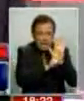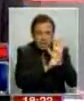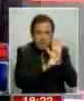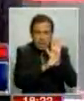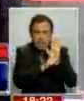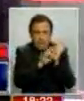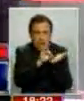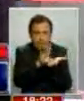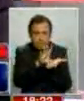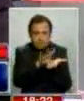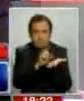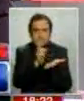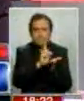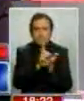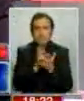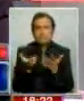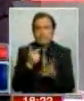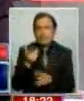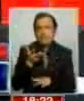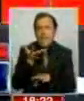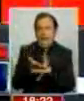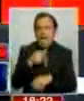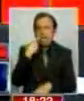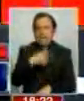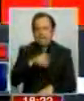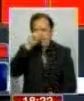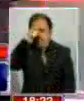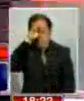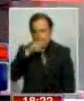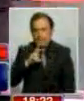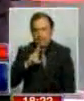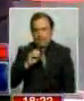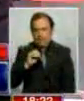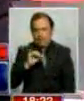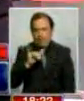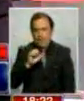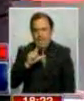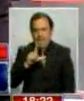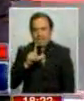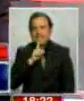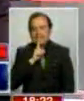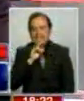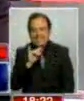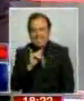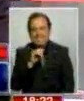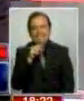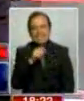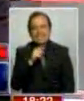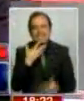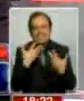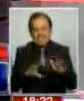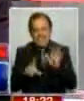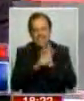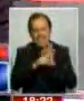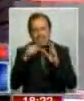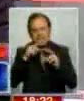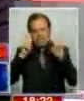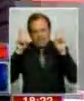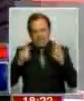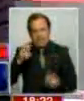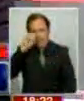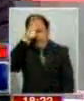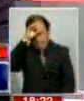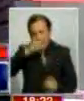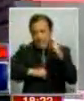fuera? Especial para la minería. No, pero tú sabes claramente, digamos, que se ha legislado respecto de estas materias que les